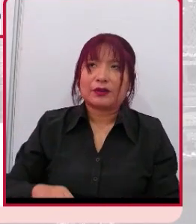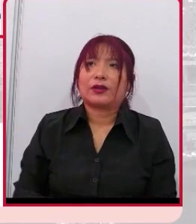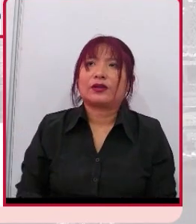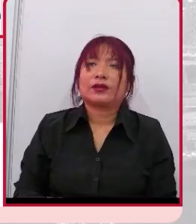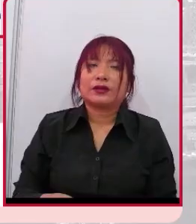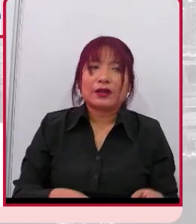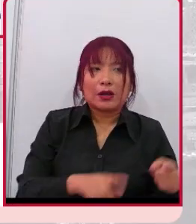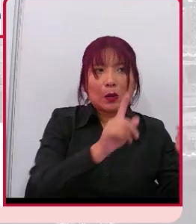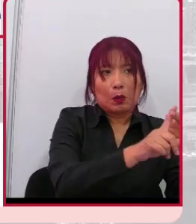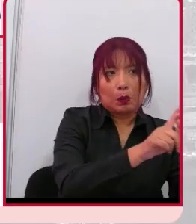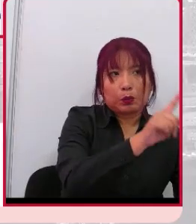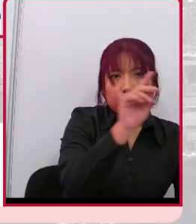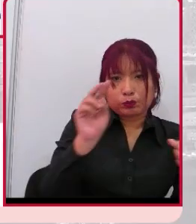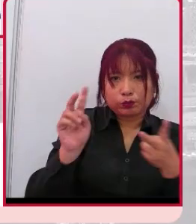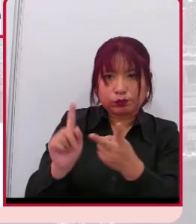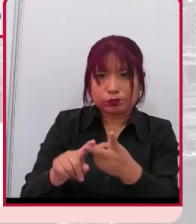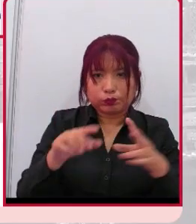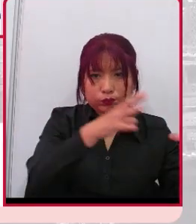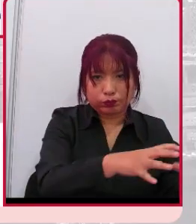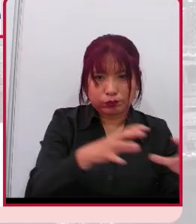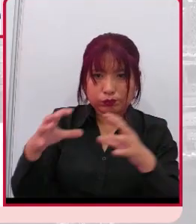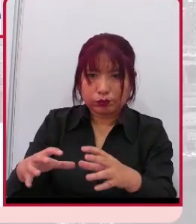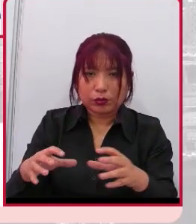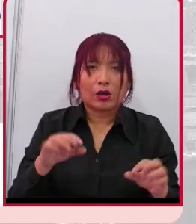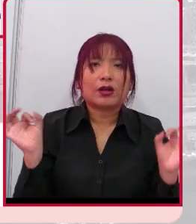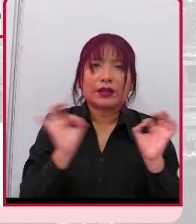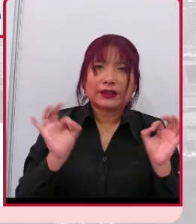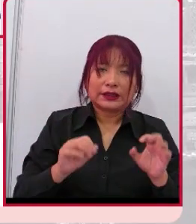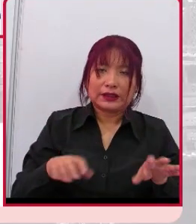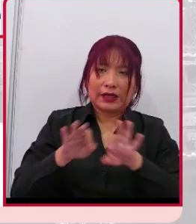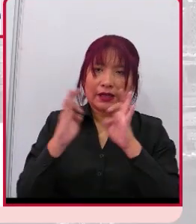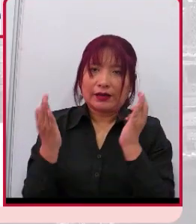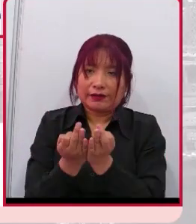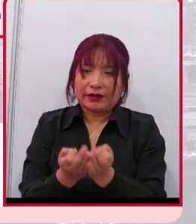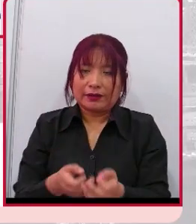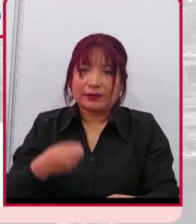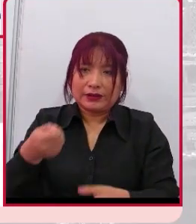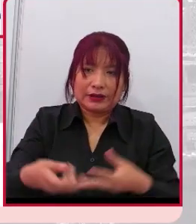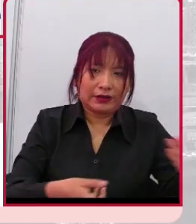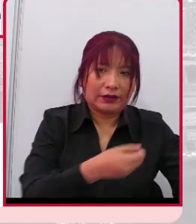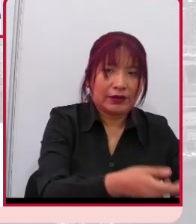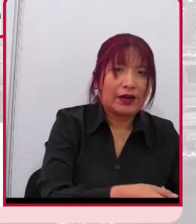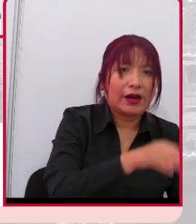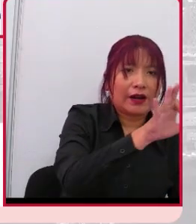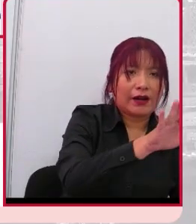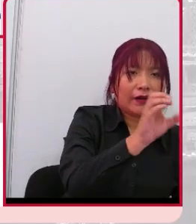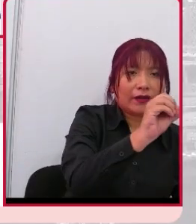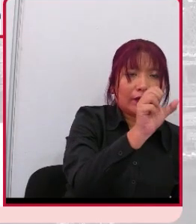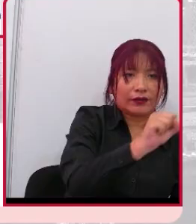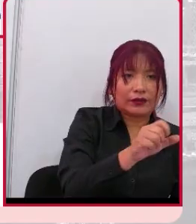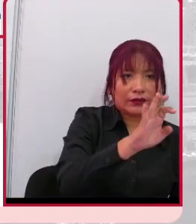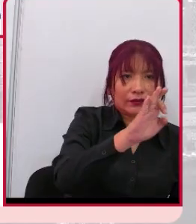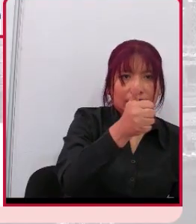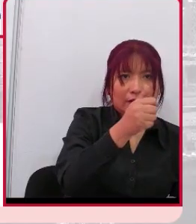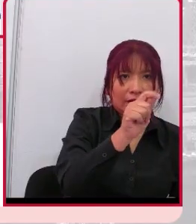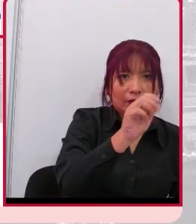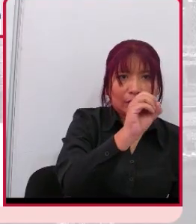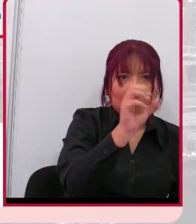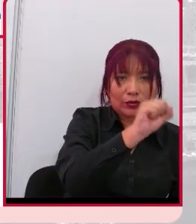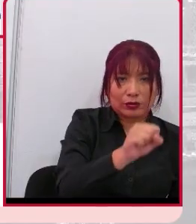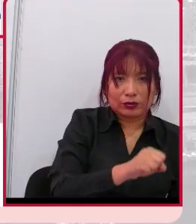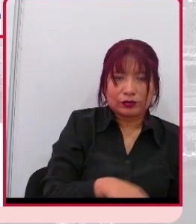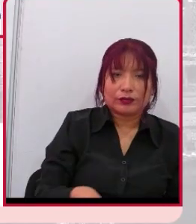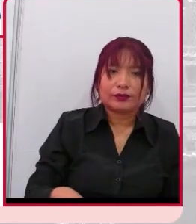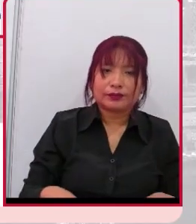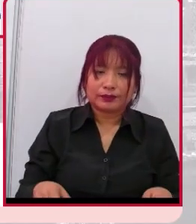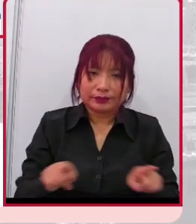muestra 1 y 2 no se agregaba nada de esta familia química de tiofosfatos, en realidad una mezcla con ditiofosfatos, solamente se agregaba para